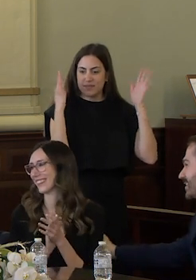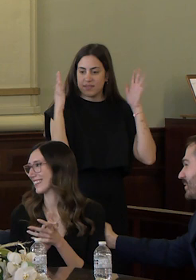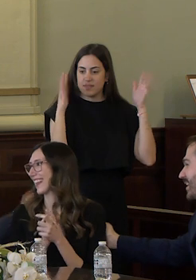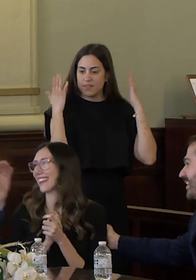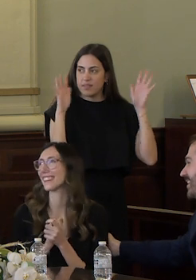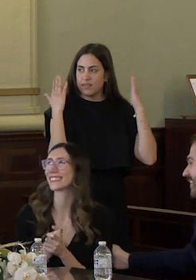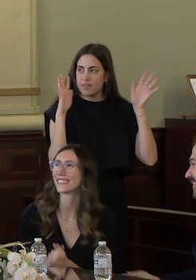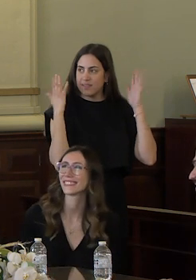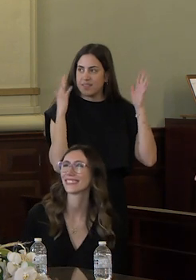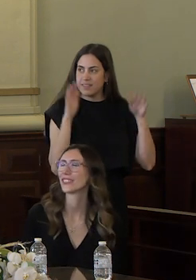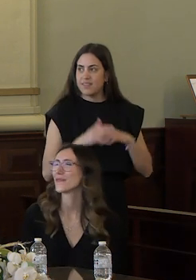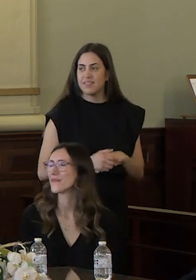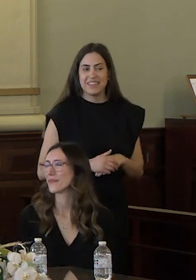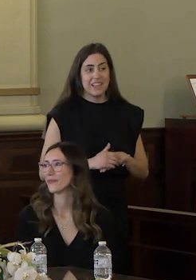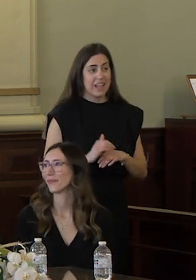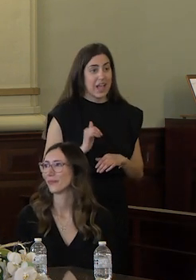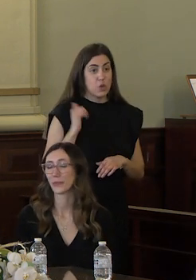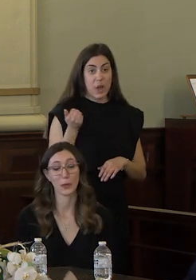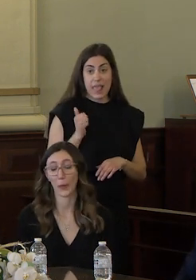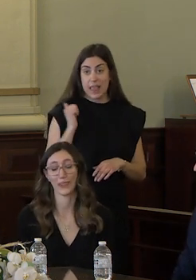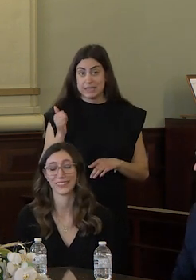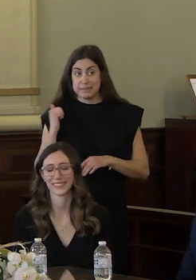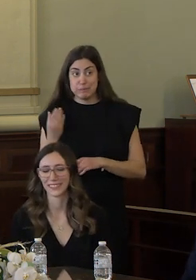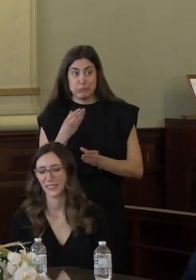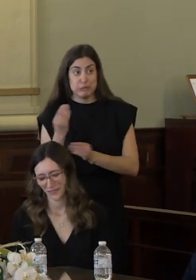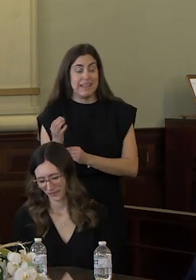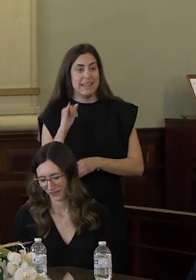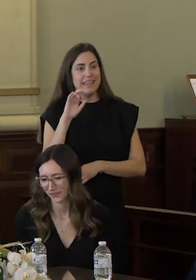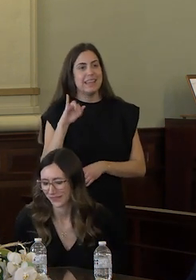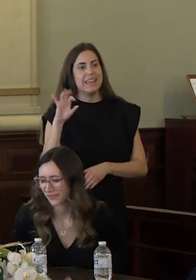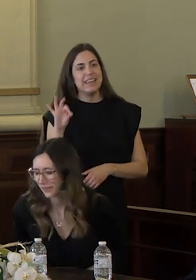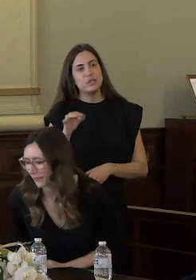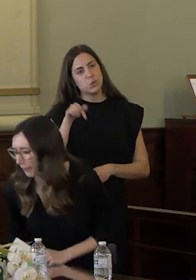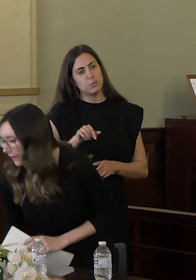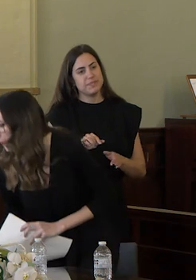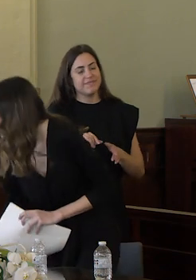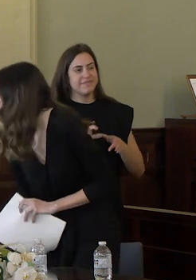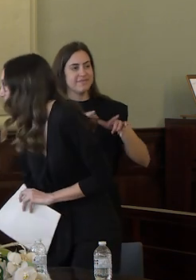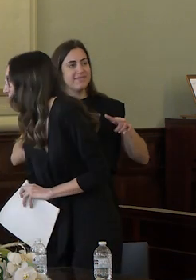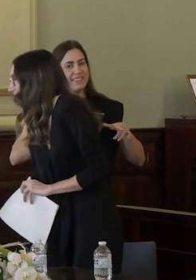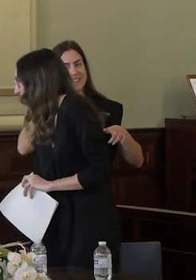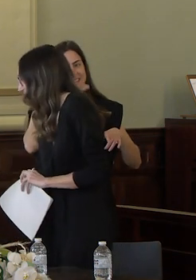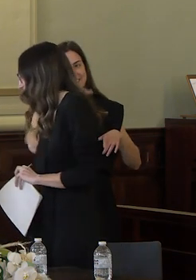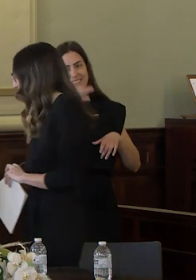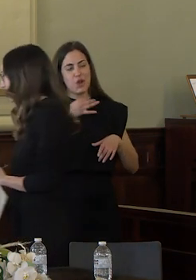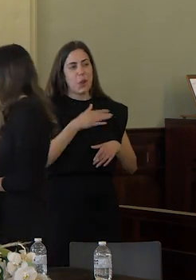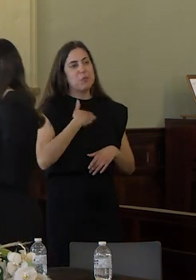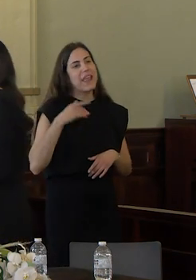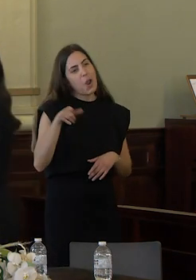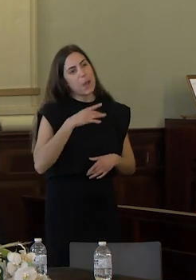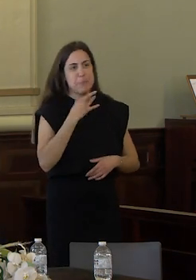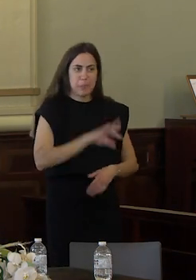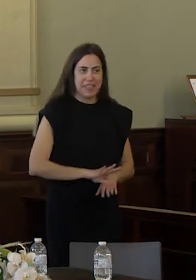No se pueden dar más casualidades, Iris, así que acércate por aquí al atril y dinos lo que quieras o puedas. Venga.